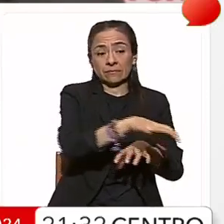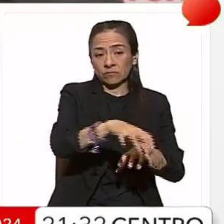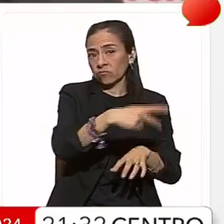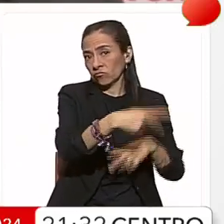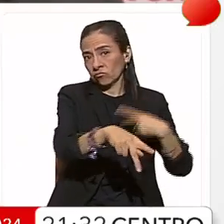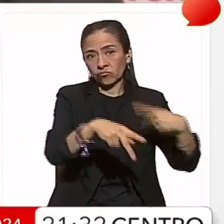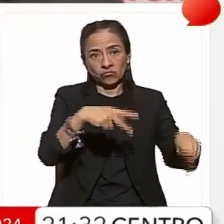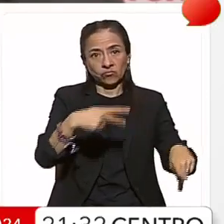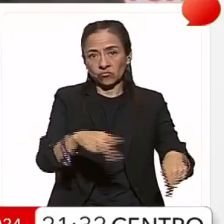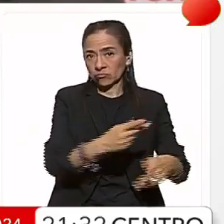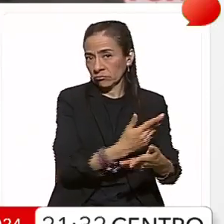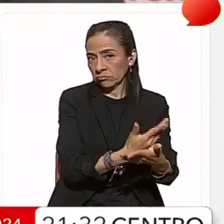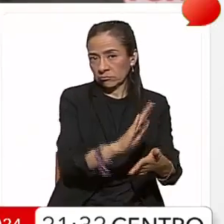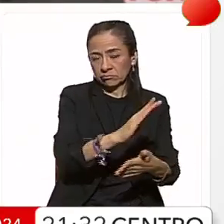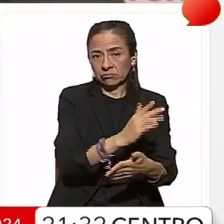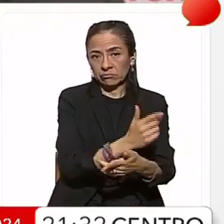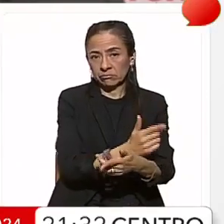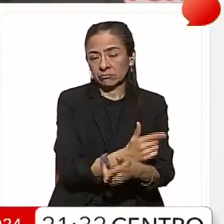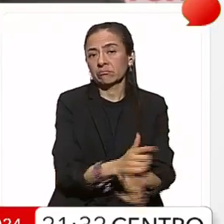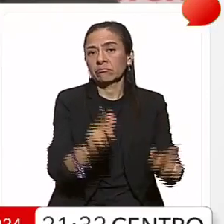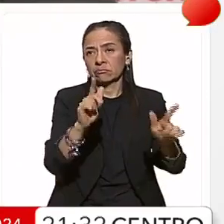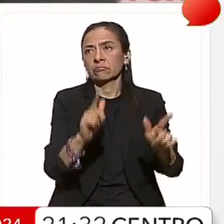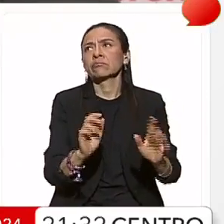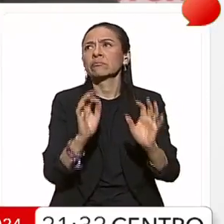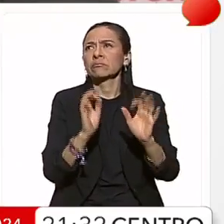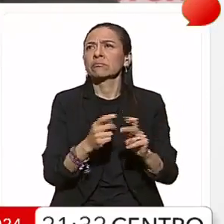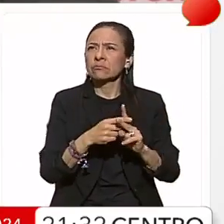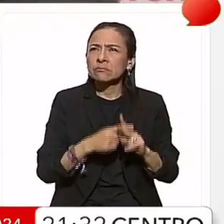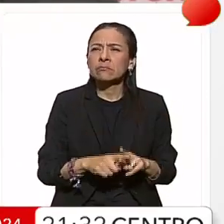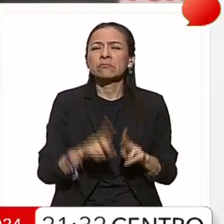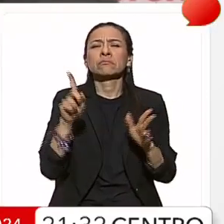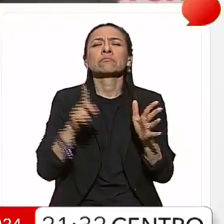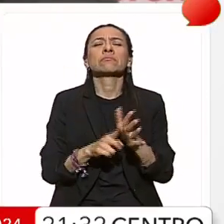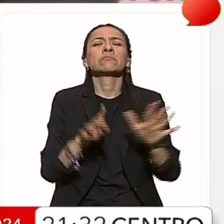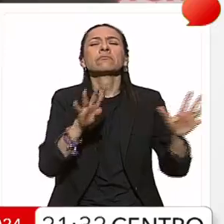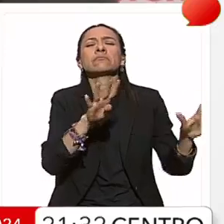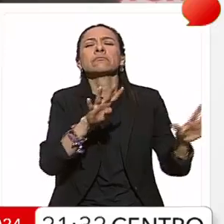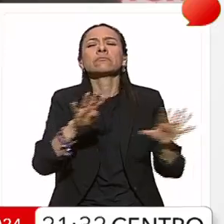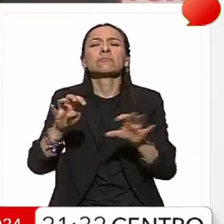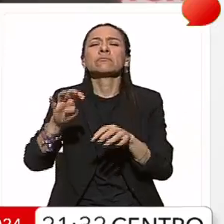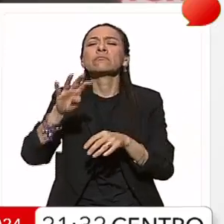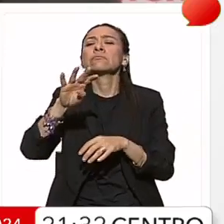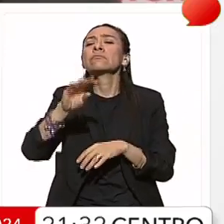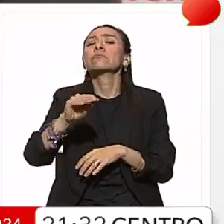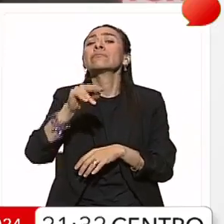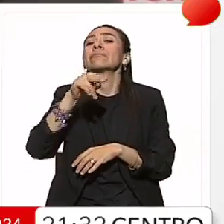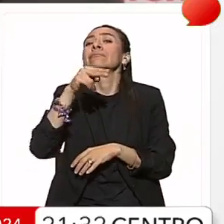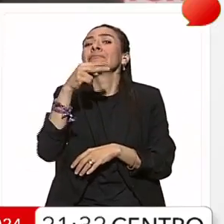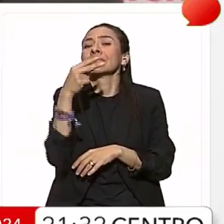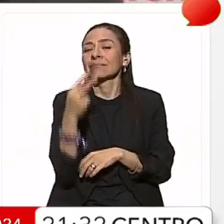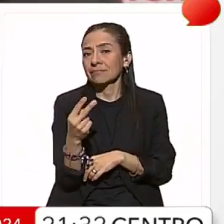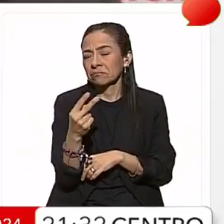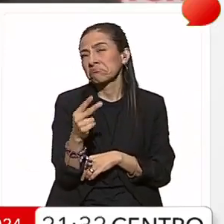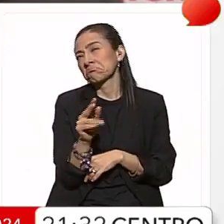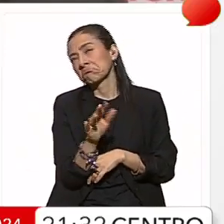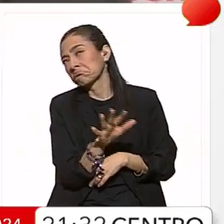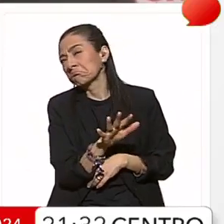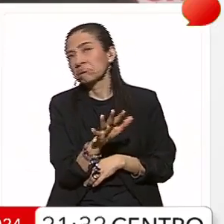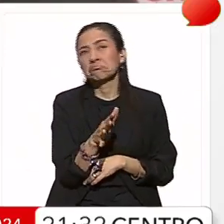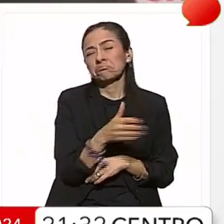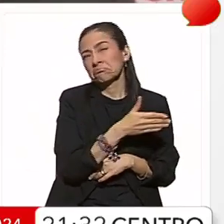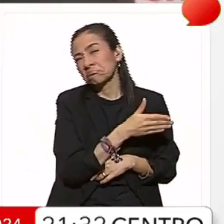autónomas técnicamente empezaron a funcionar desde 1992, o sea, duraron más